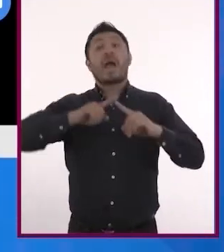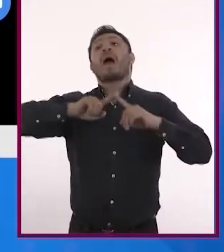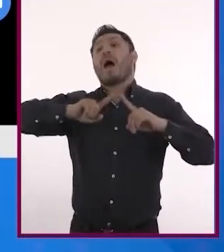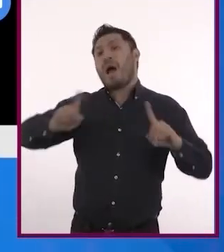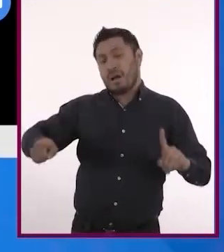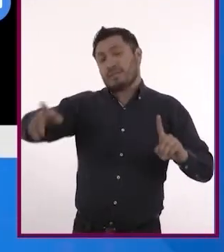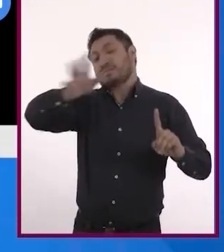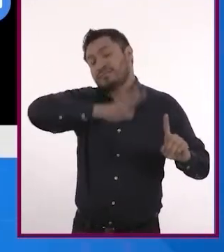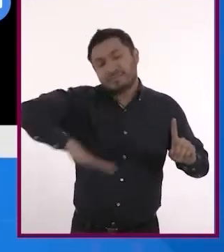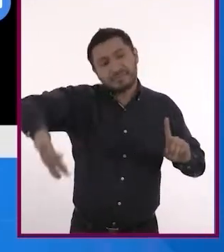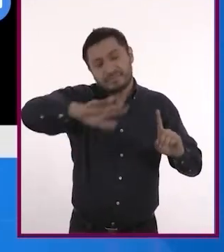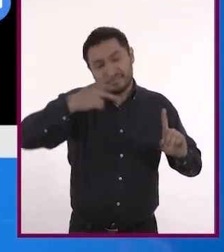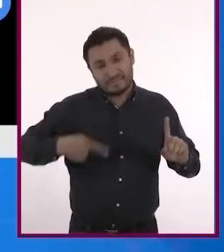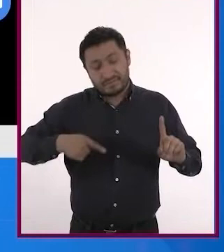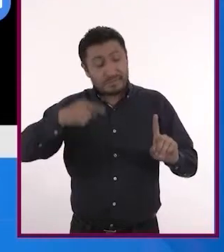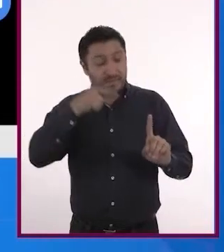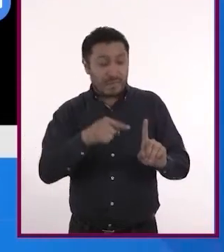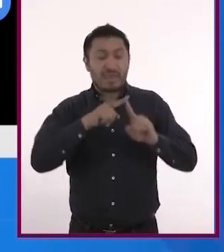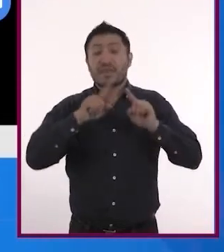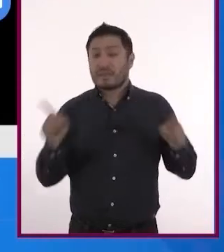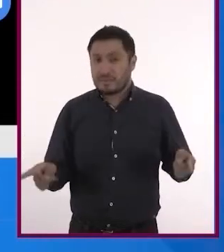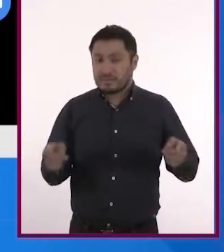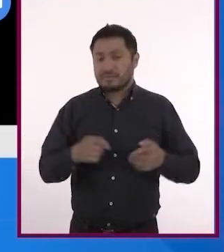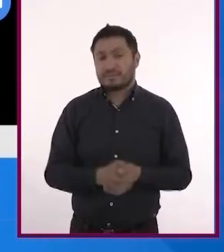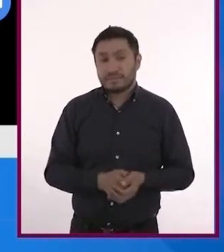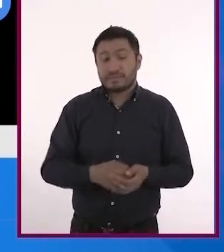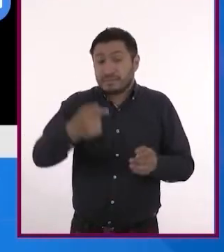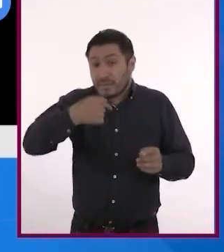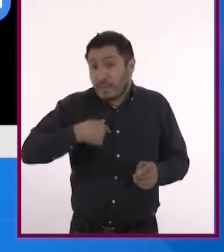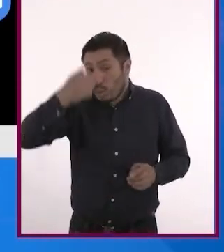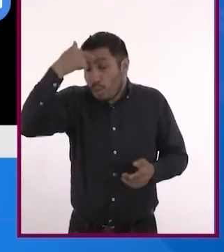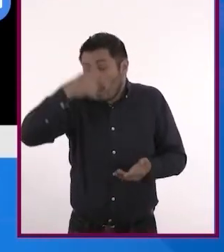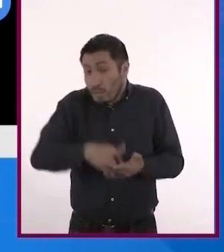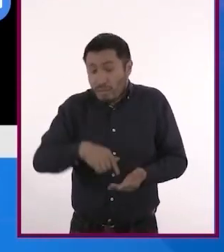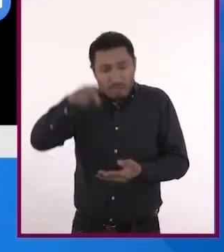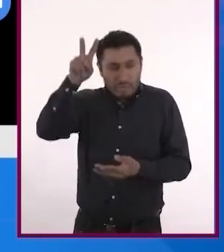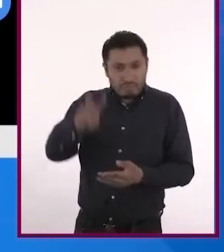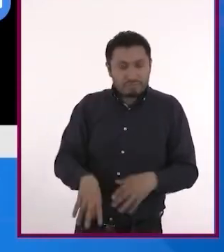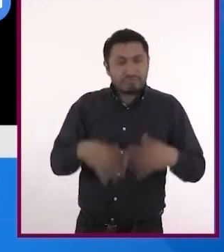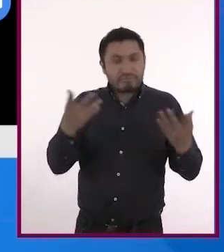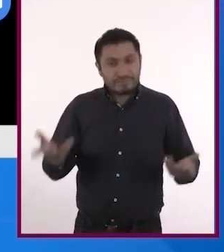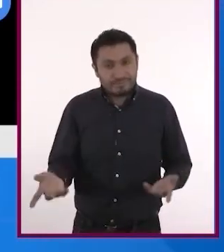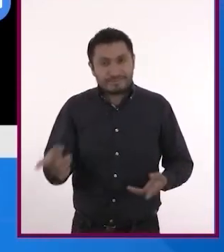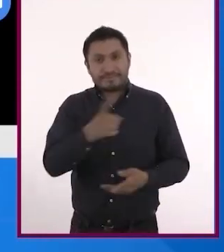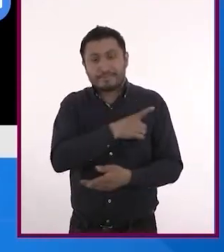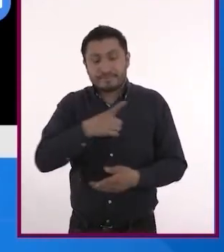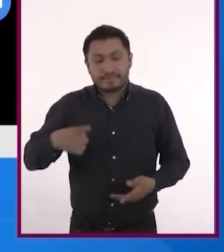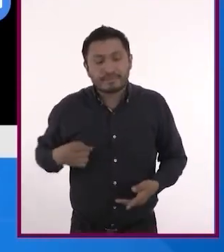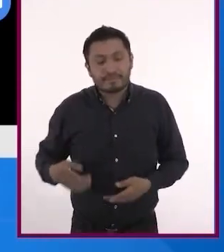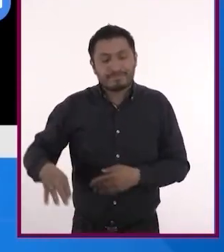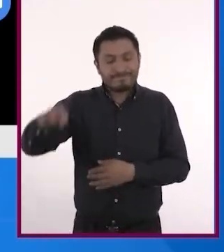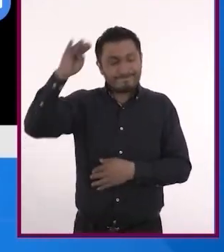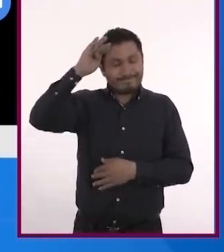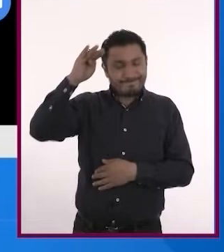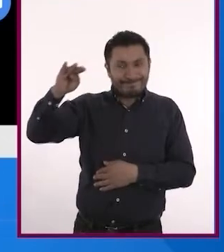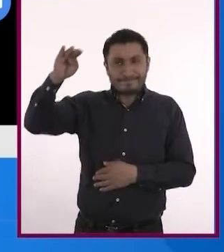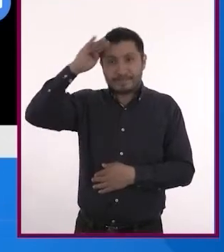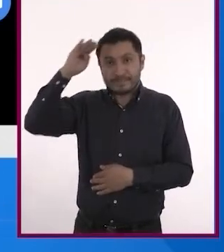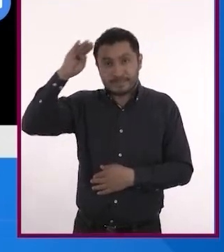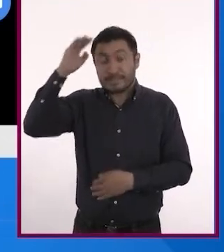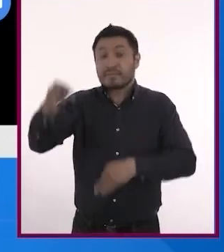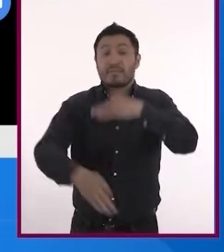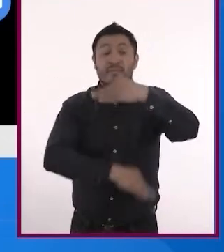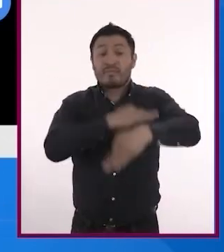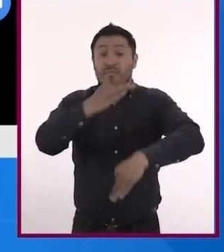distinto o diferente. Yo creo que en realidad tenemos que pensar que todos